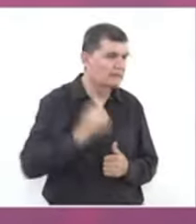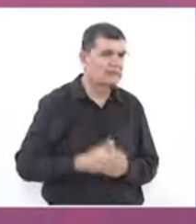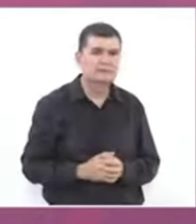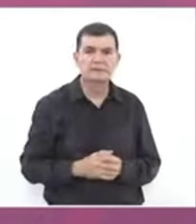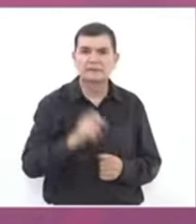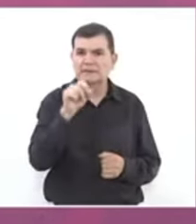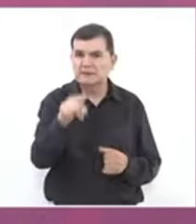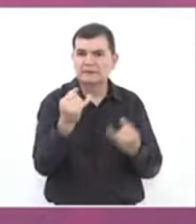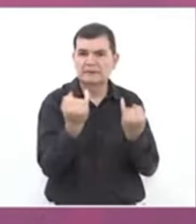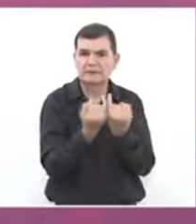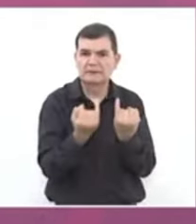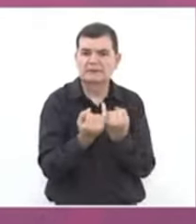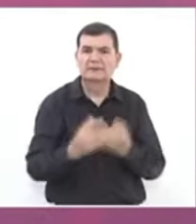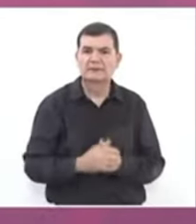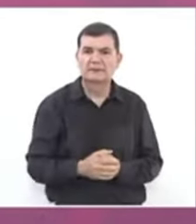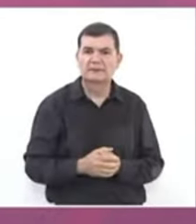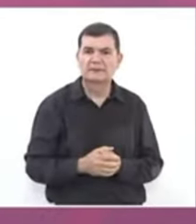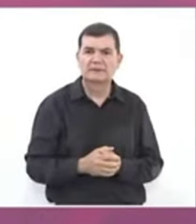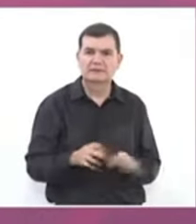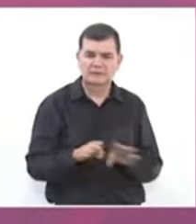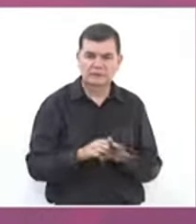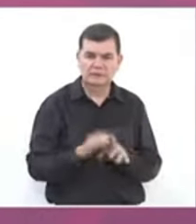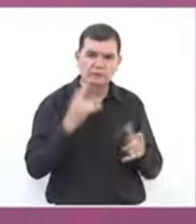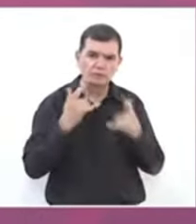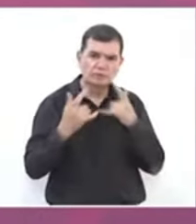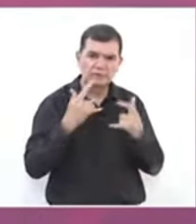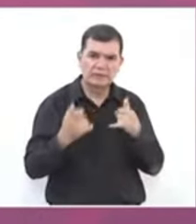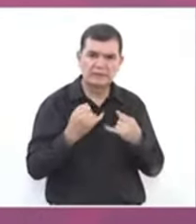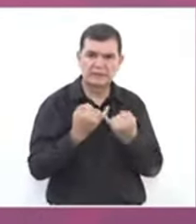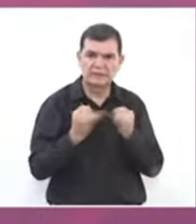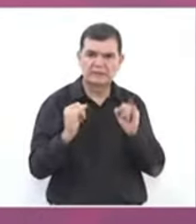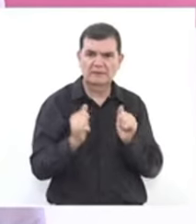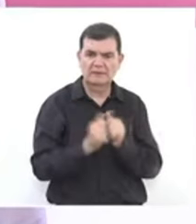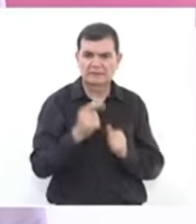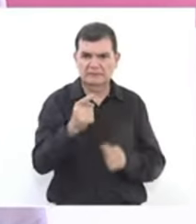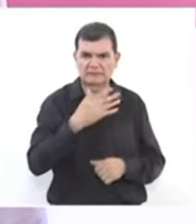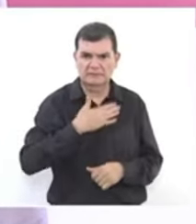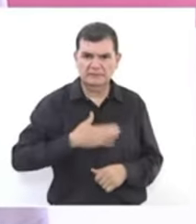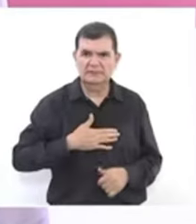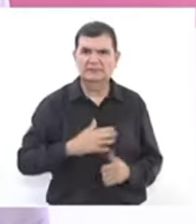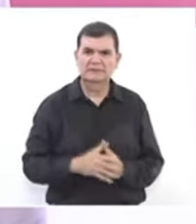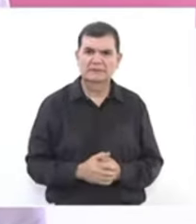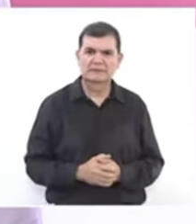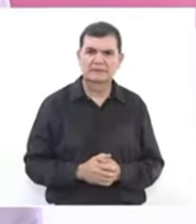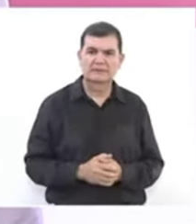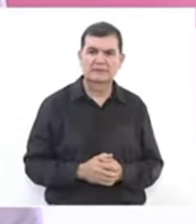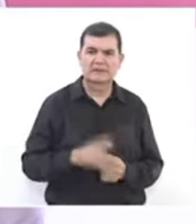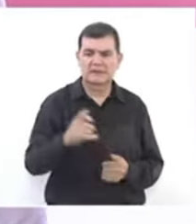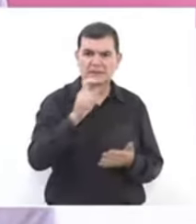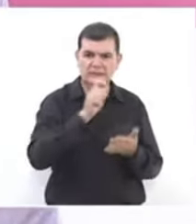también estaba por la independencia, pero por la justicia. Él